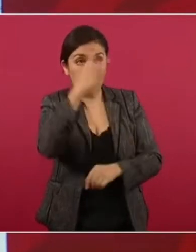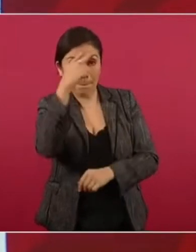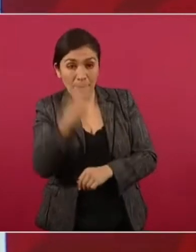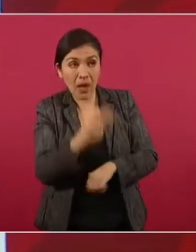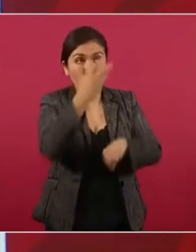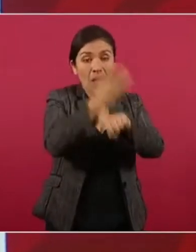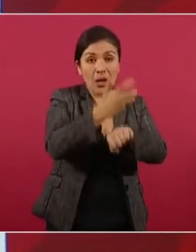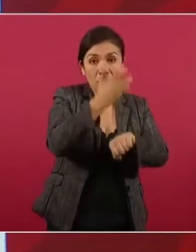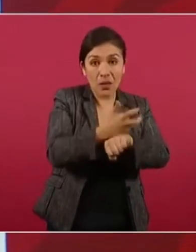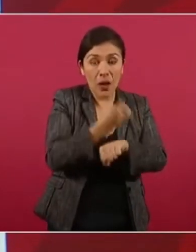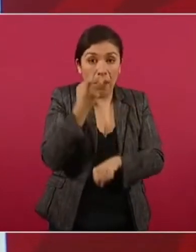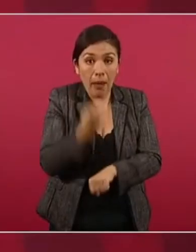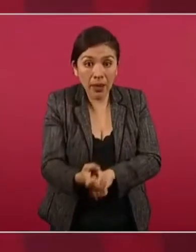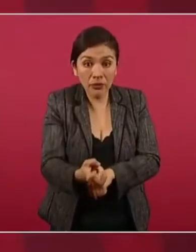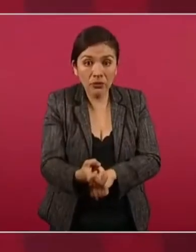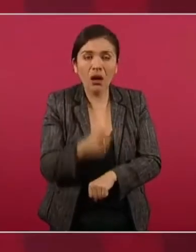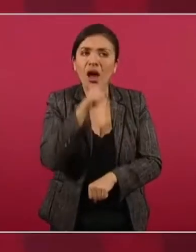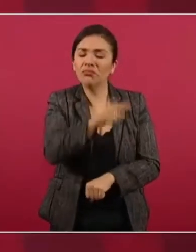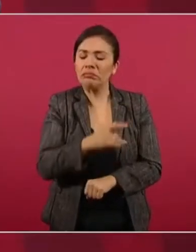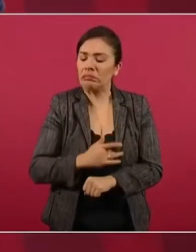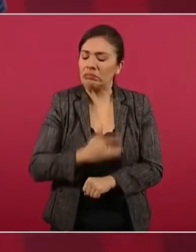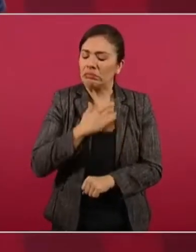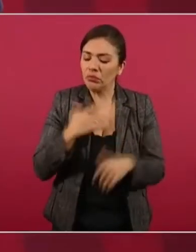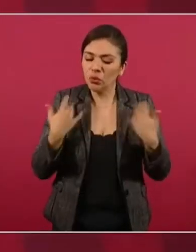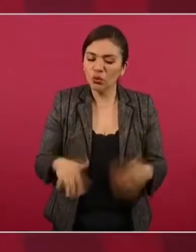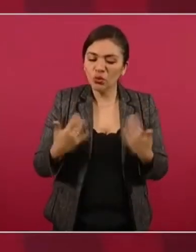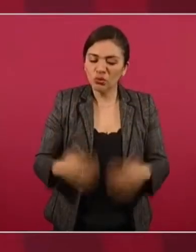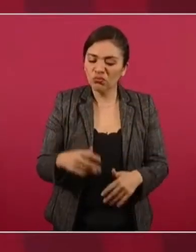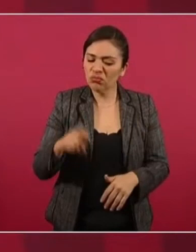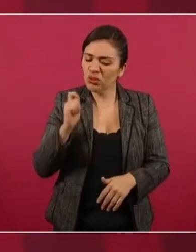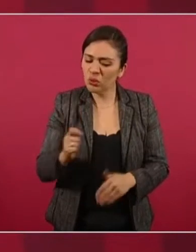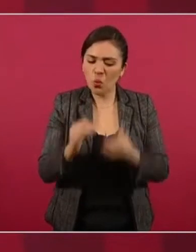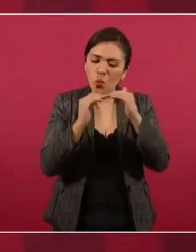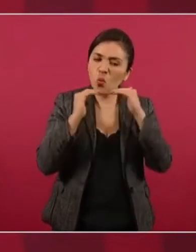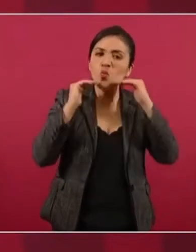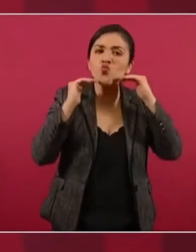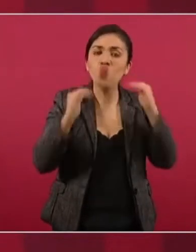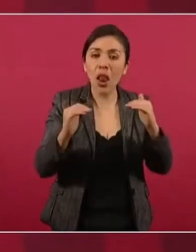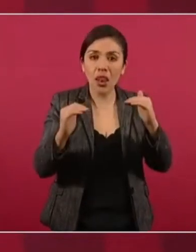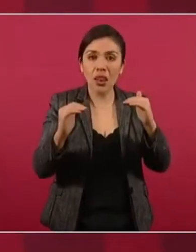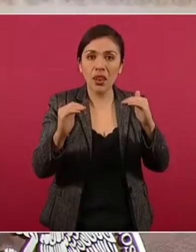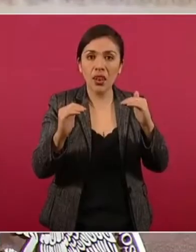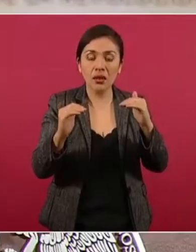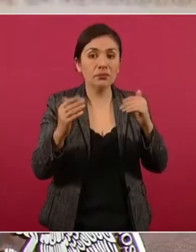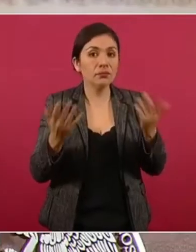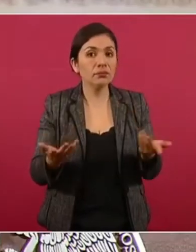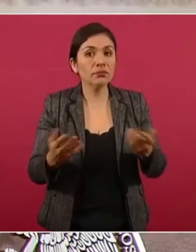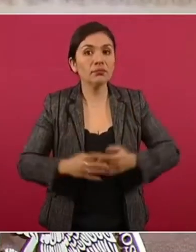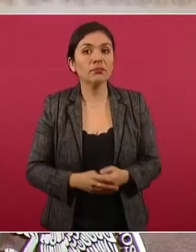Unidos lo considera en pie de igualdad,